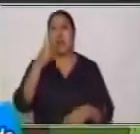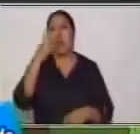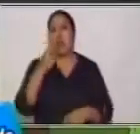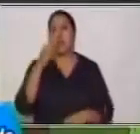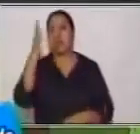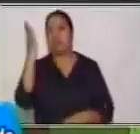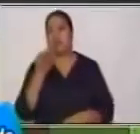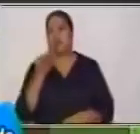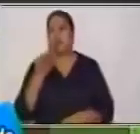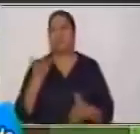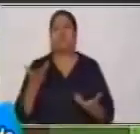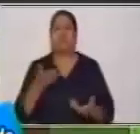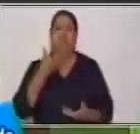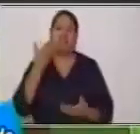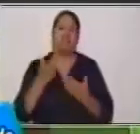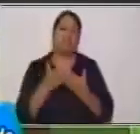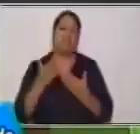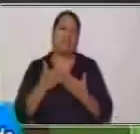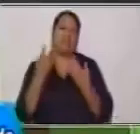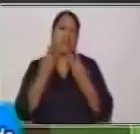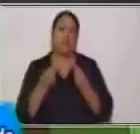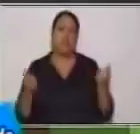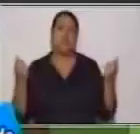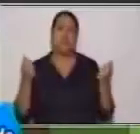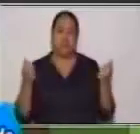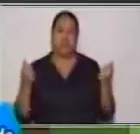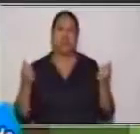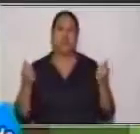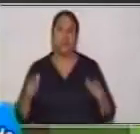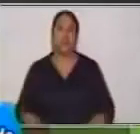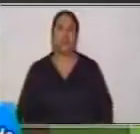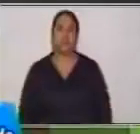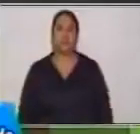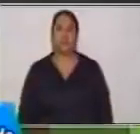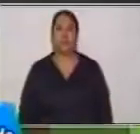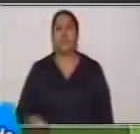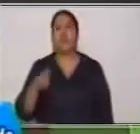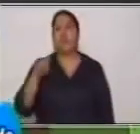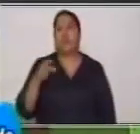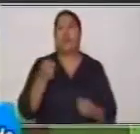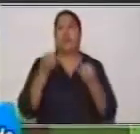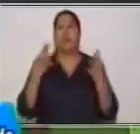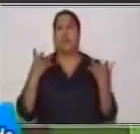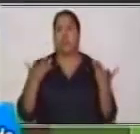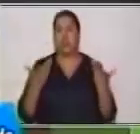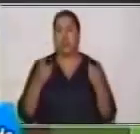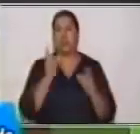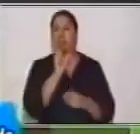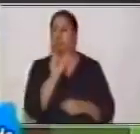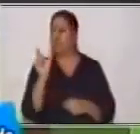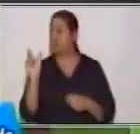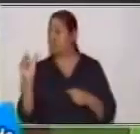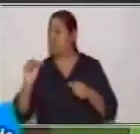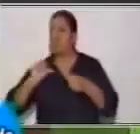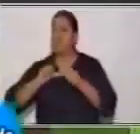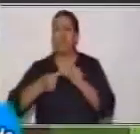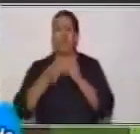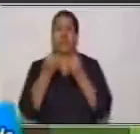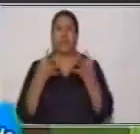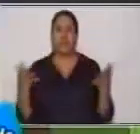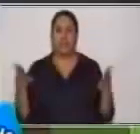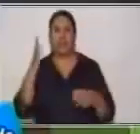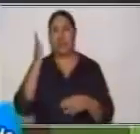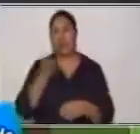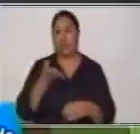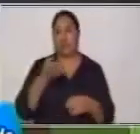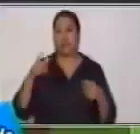una forma muy práctica de resolver ecuaciones algebraicas fraccionarias y su reducción.